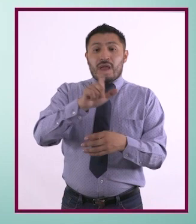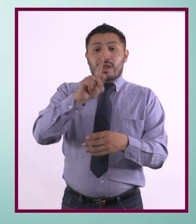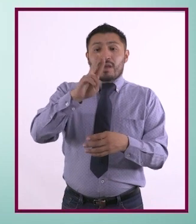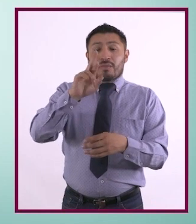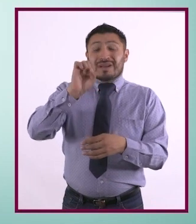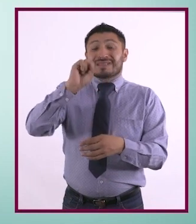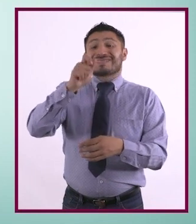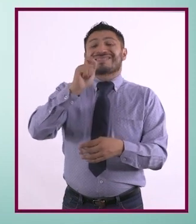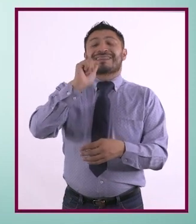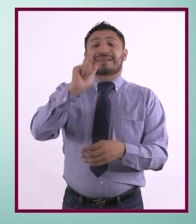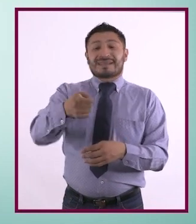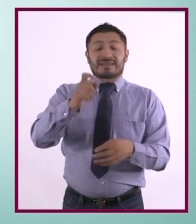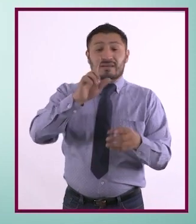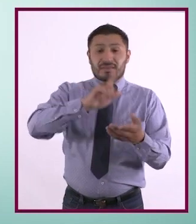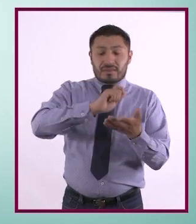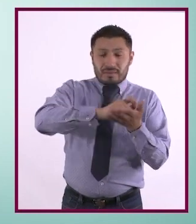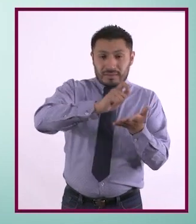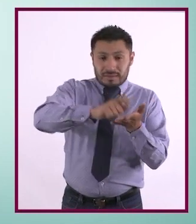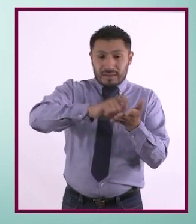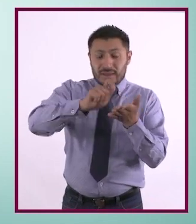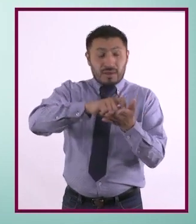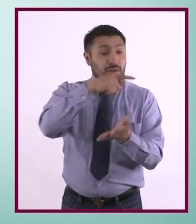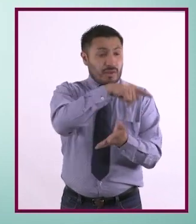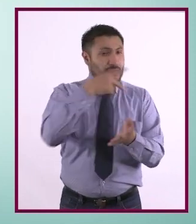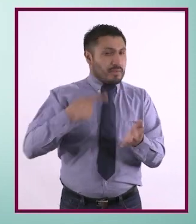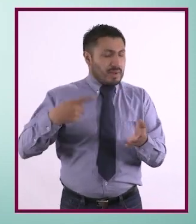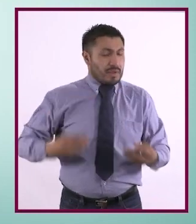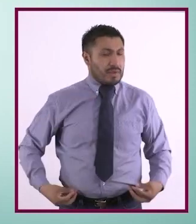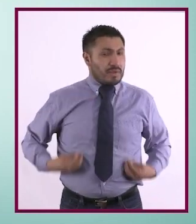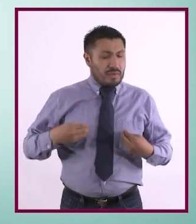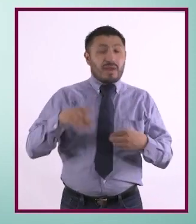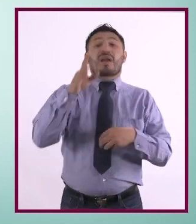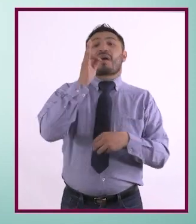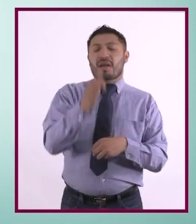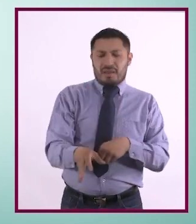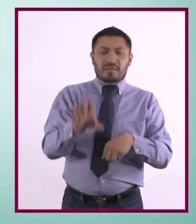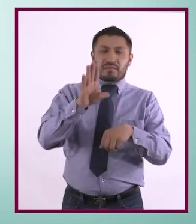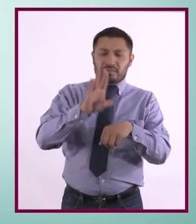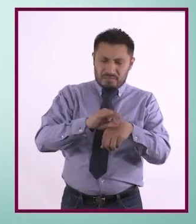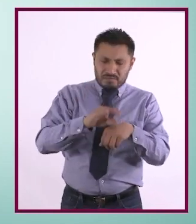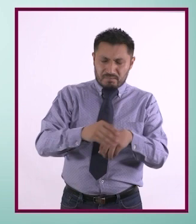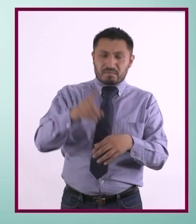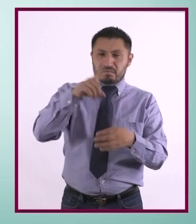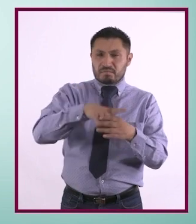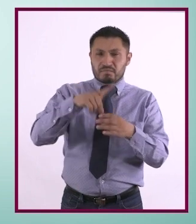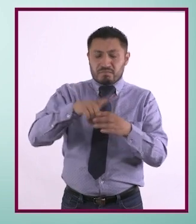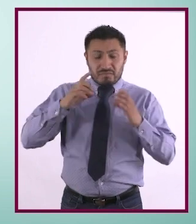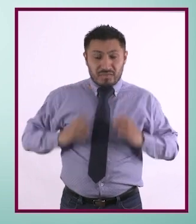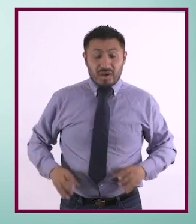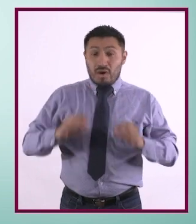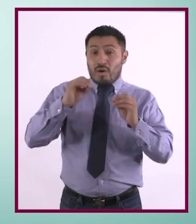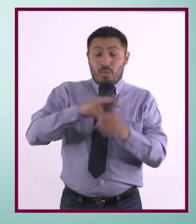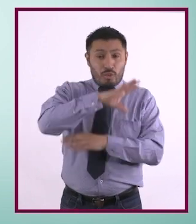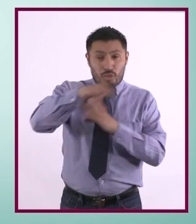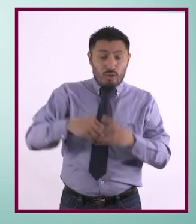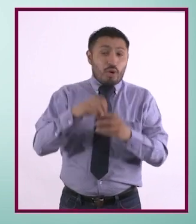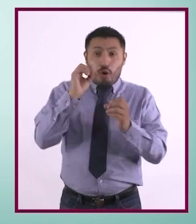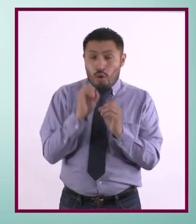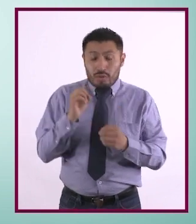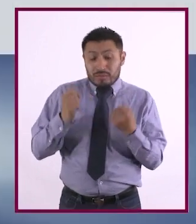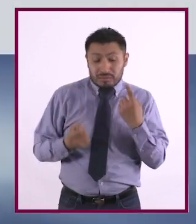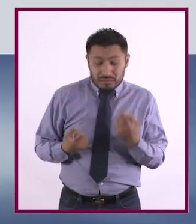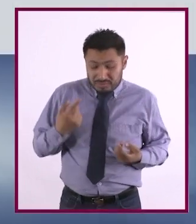escrito en el que la persona en vida acepta donar la totalidad o parte de su cuerpo y no puede ser revocada más que por ella